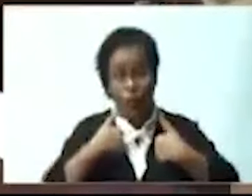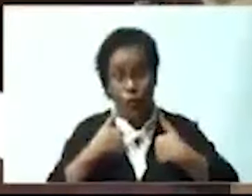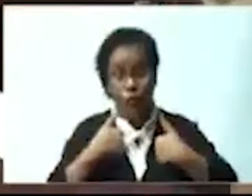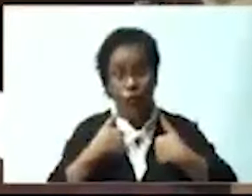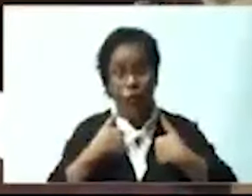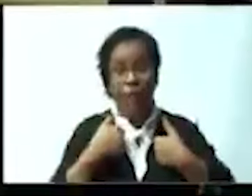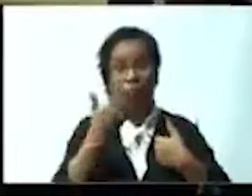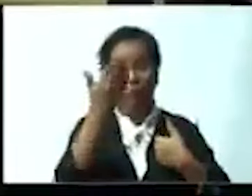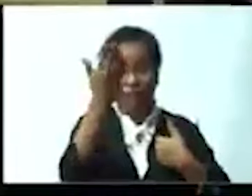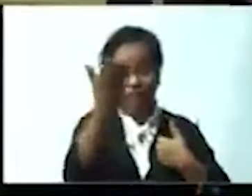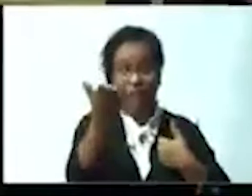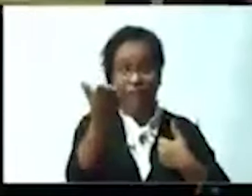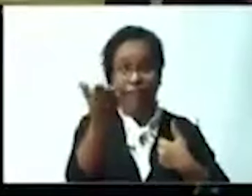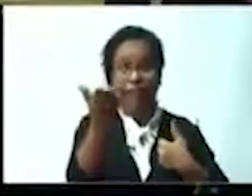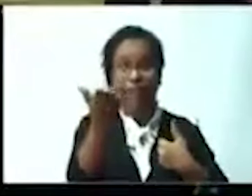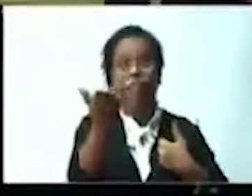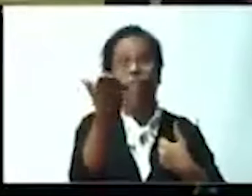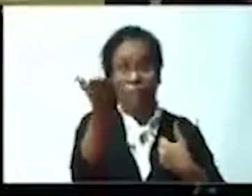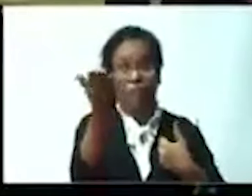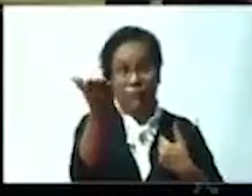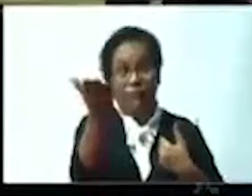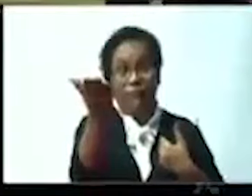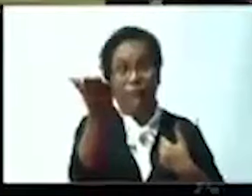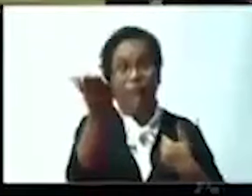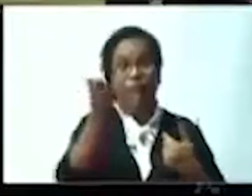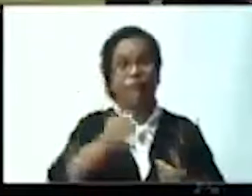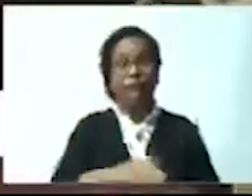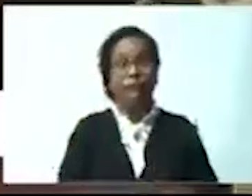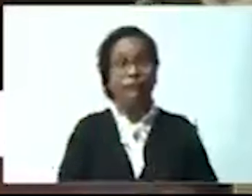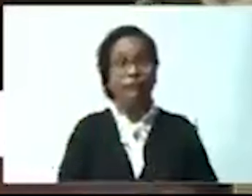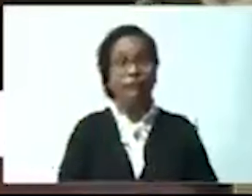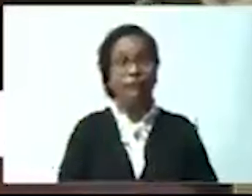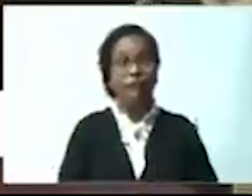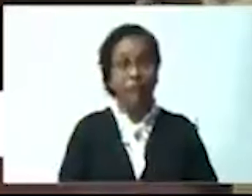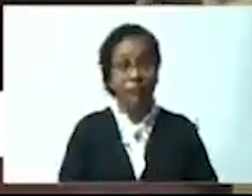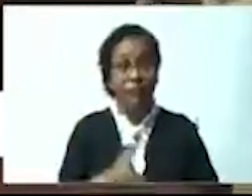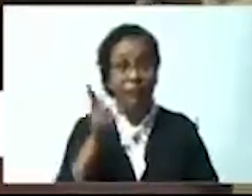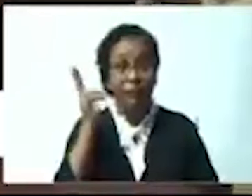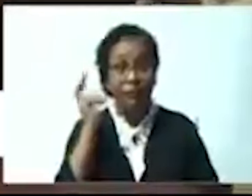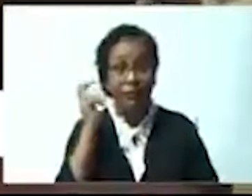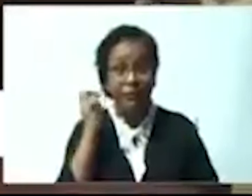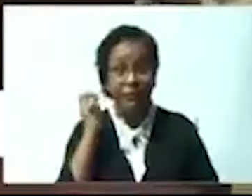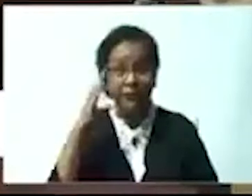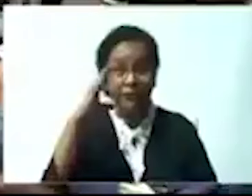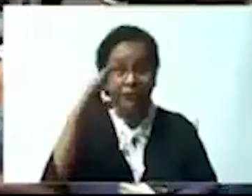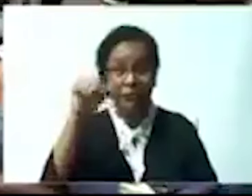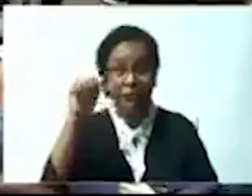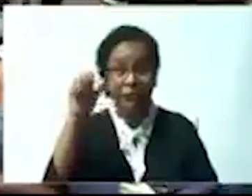Lo voy a complacer también, presidente. Usted, ¿tú oíste lo que dijo Máximo? Dile, Máximo, otra vez.